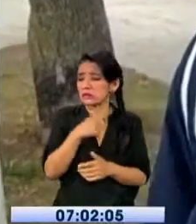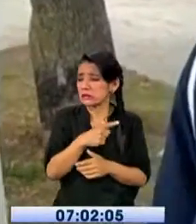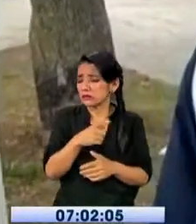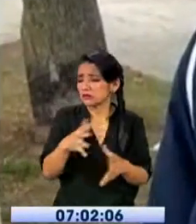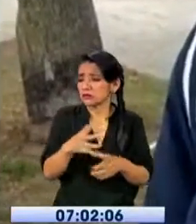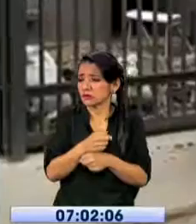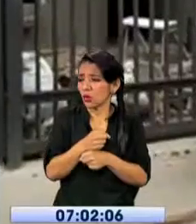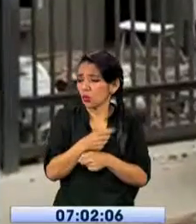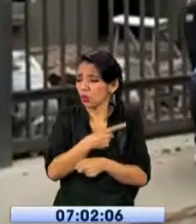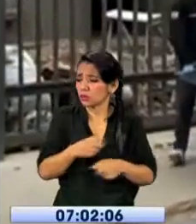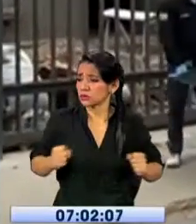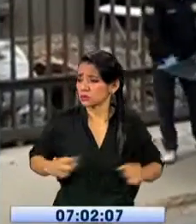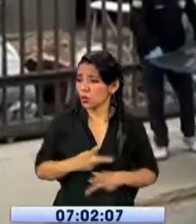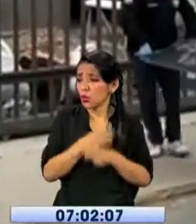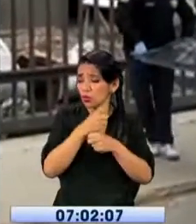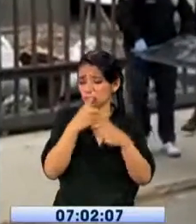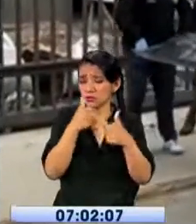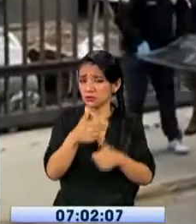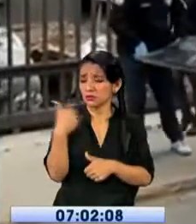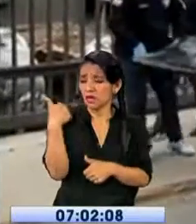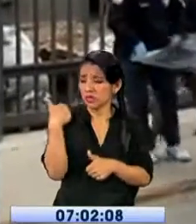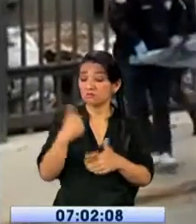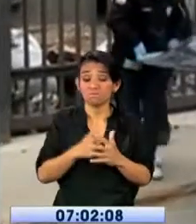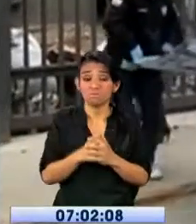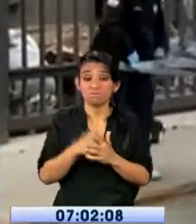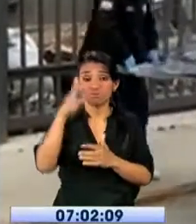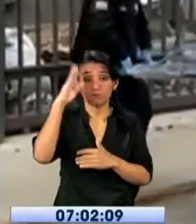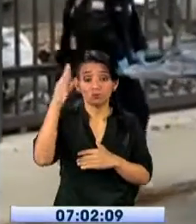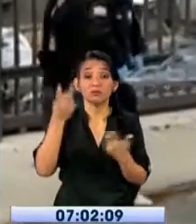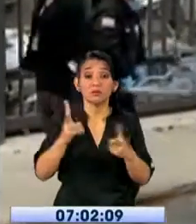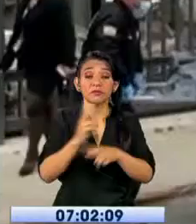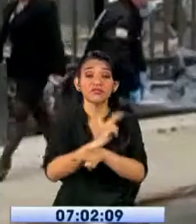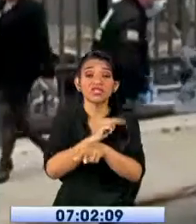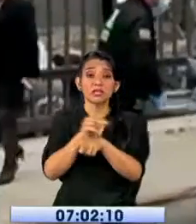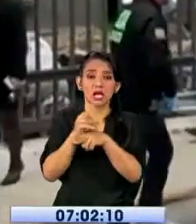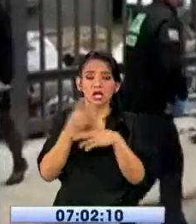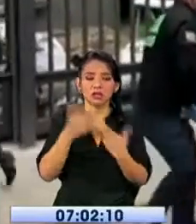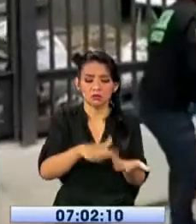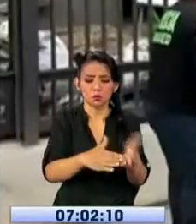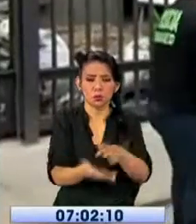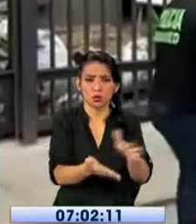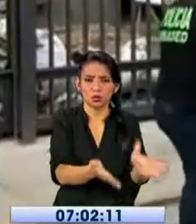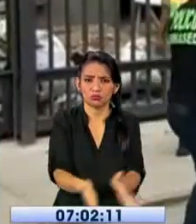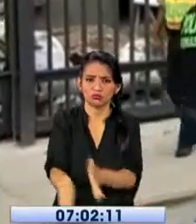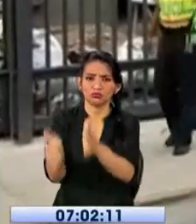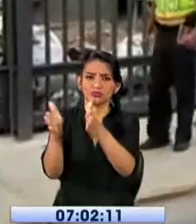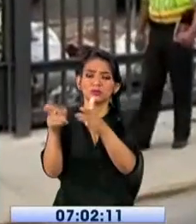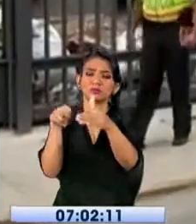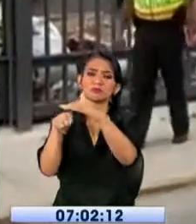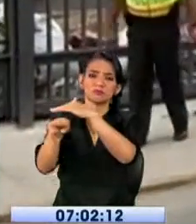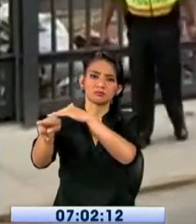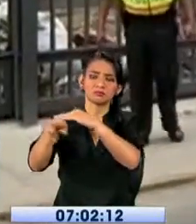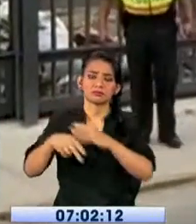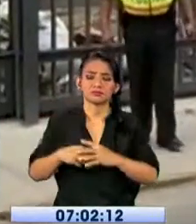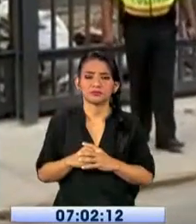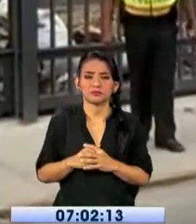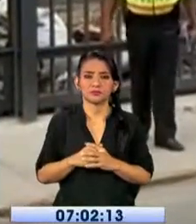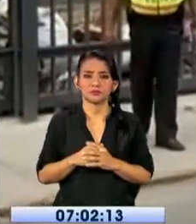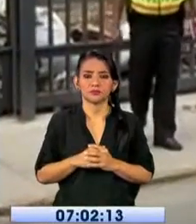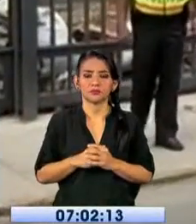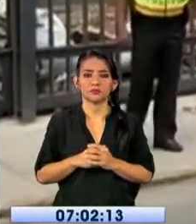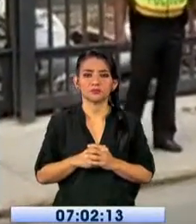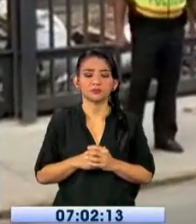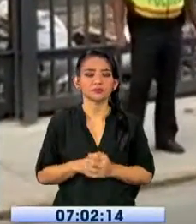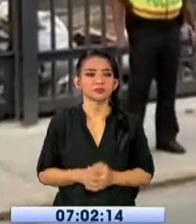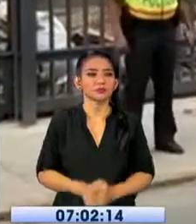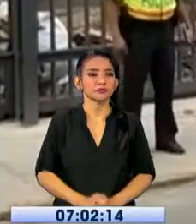todo estaba ahí. Policía y fiscalía realizaron el levantamiento del cadáver. El cuerpo fue llevado al centro forense. Informó desde